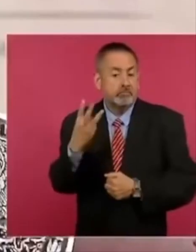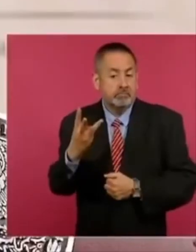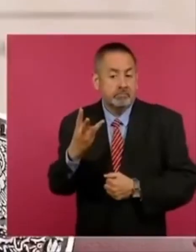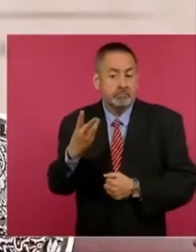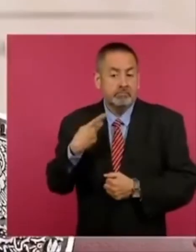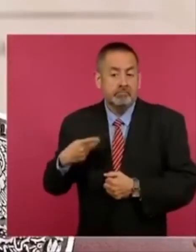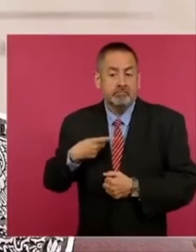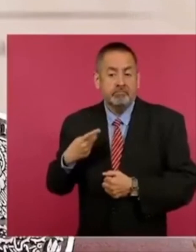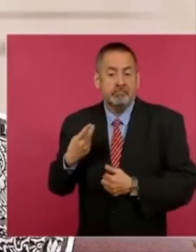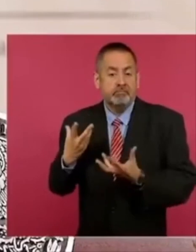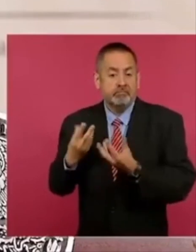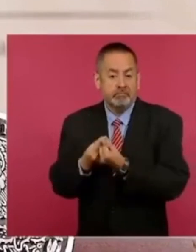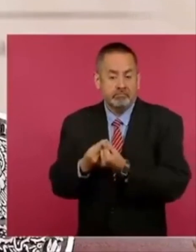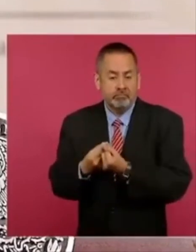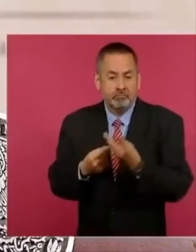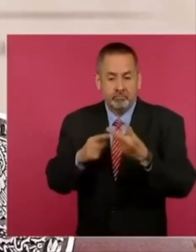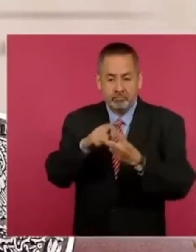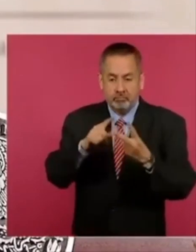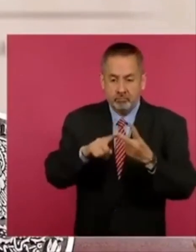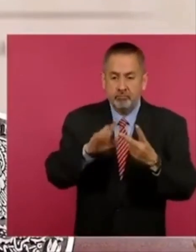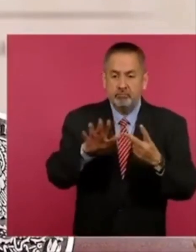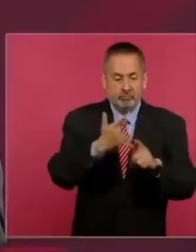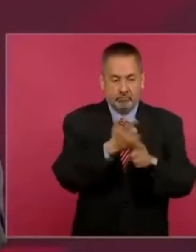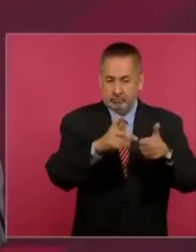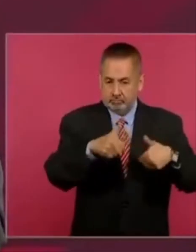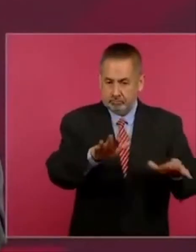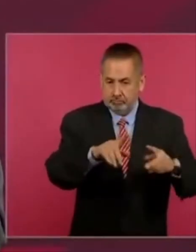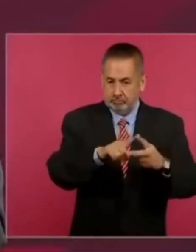personas. Dos fueron liberadas.